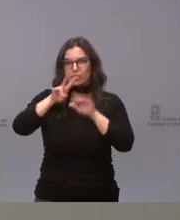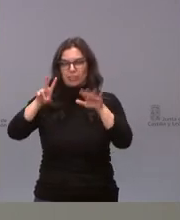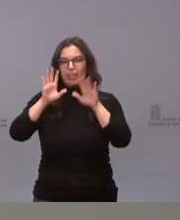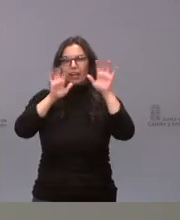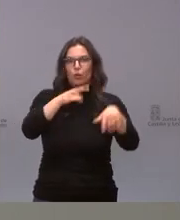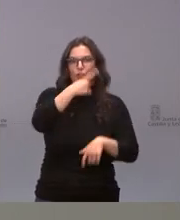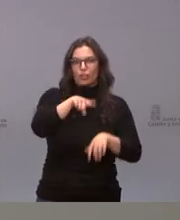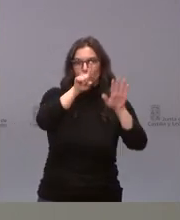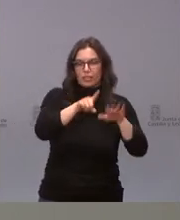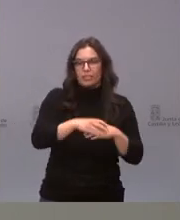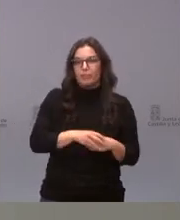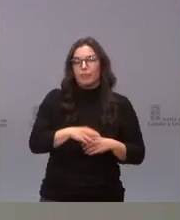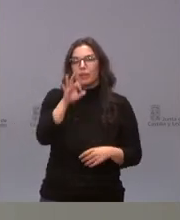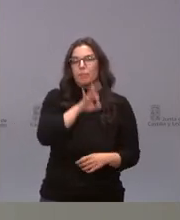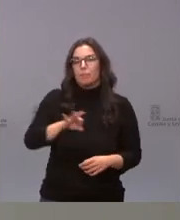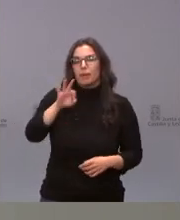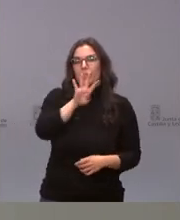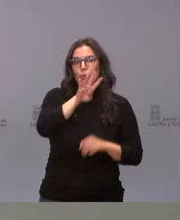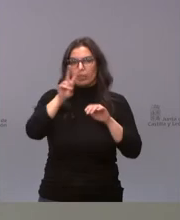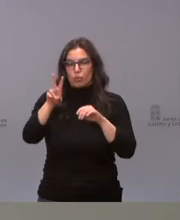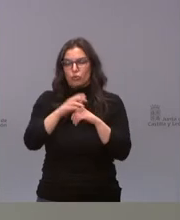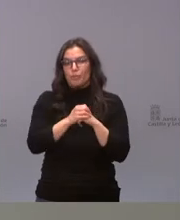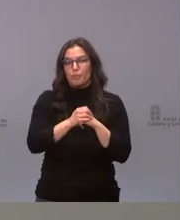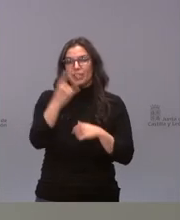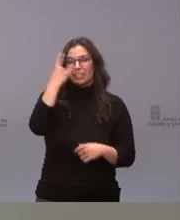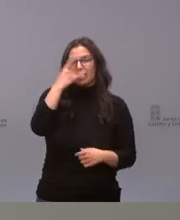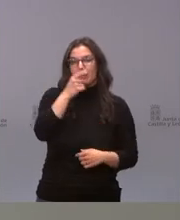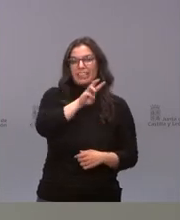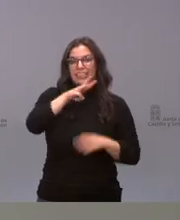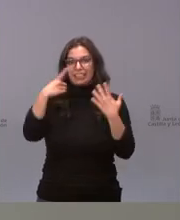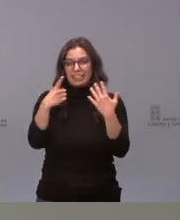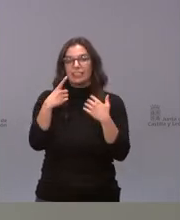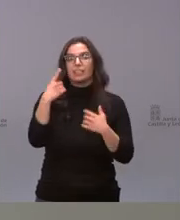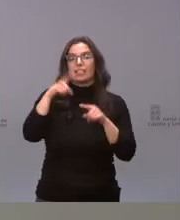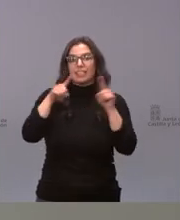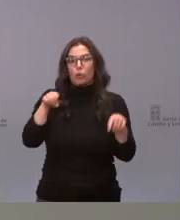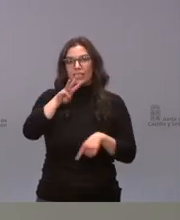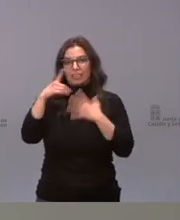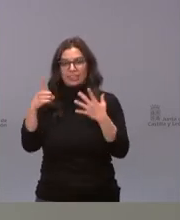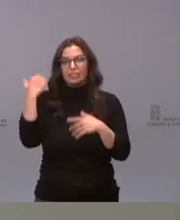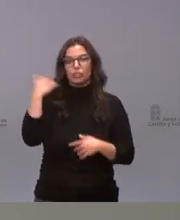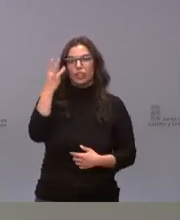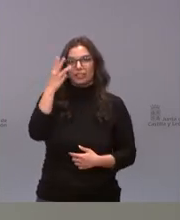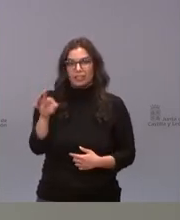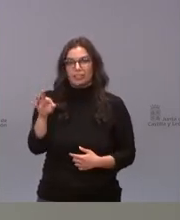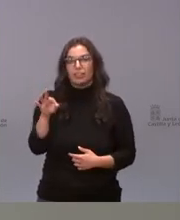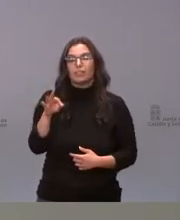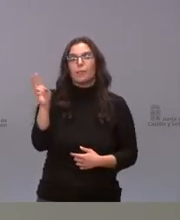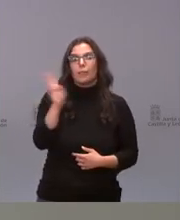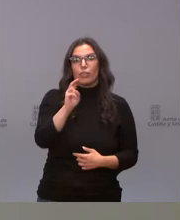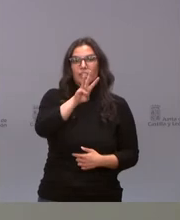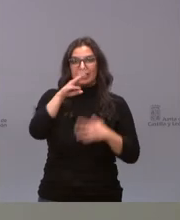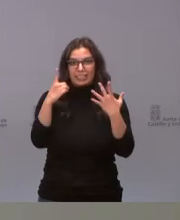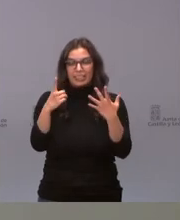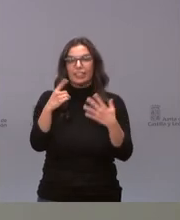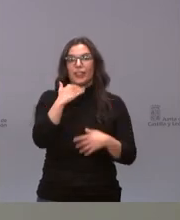León 106, en Palencia 42, en Salamanca 36, en Segovia 36, en Soria 30, en Valladolid 36,